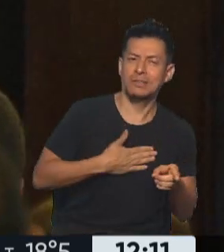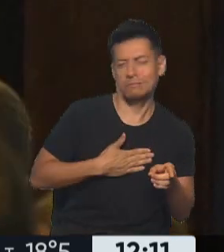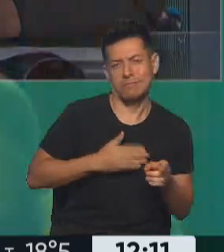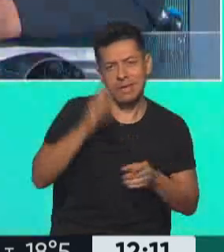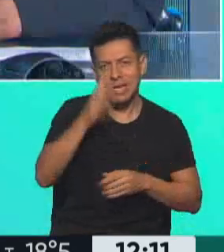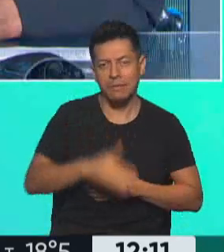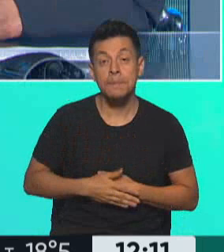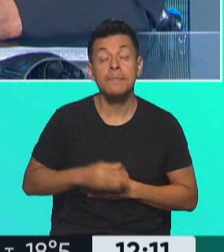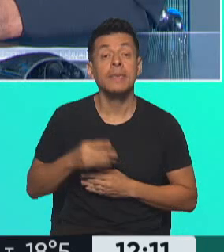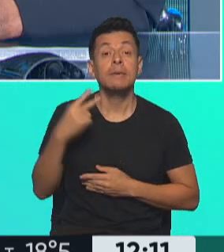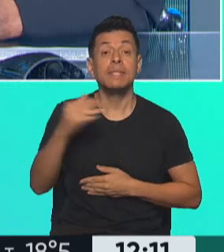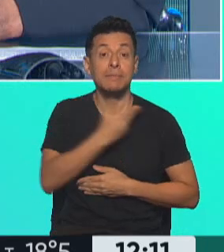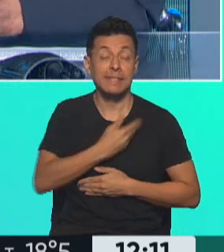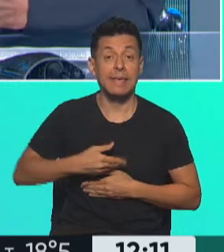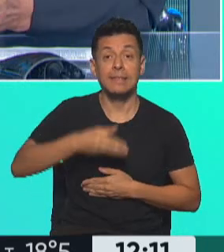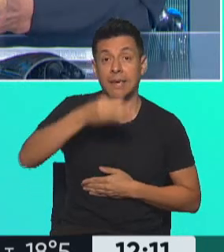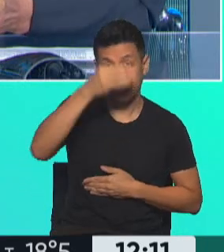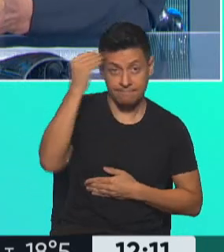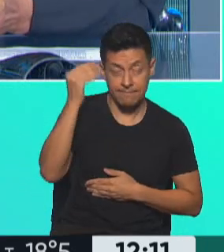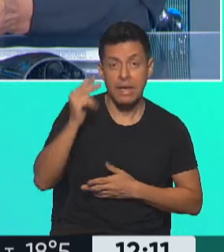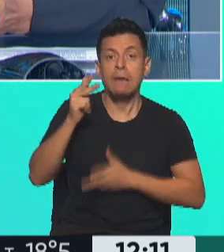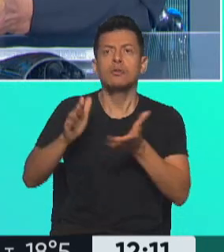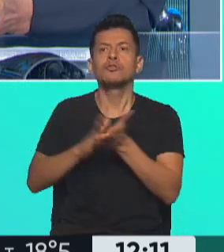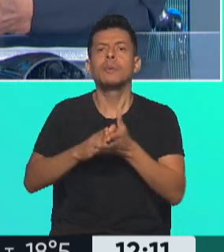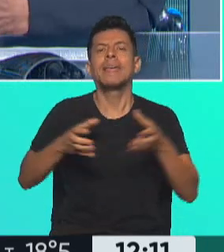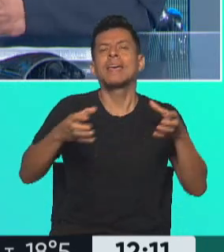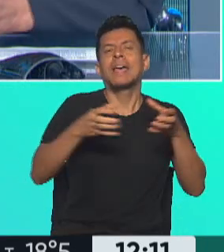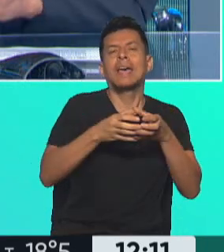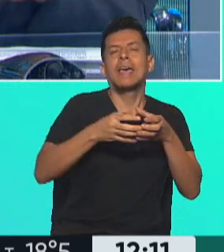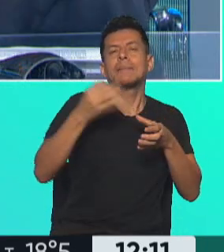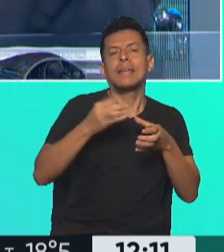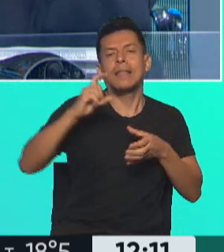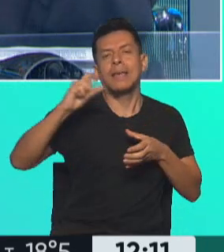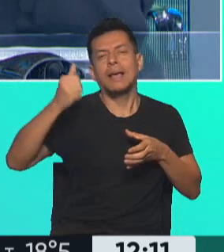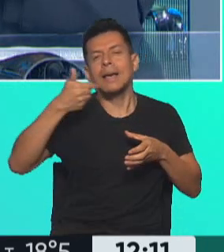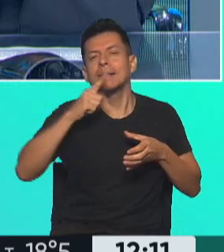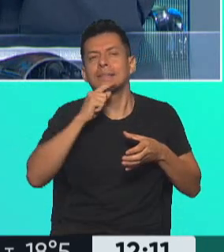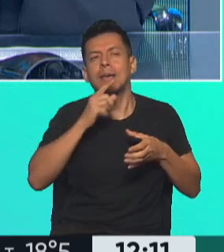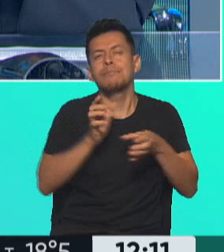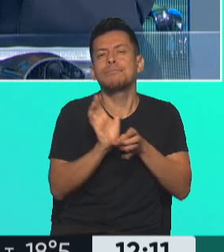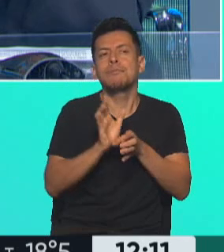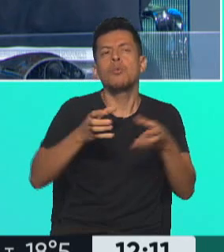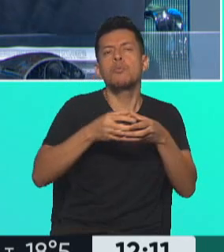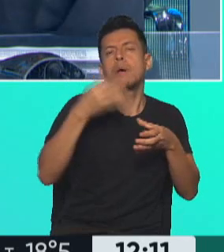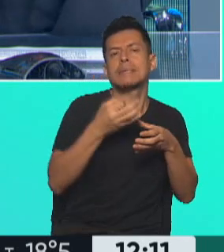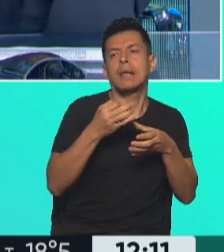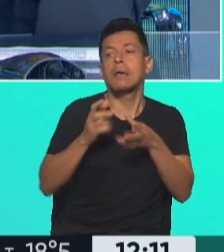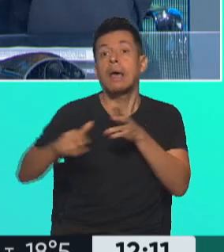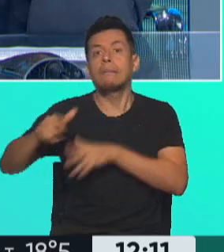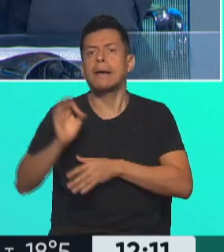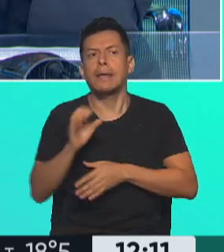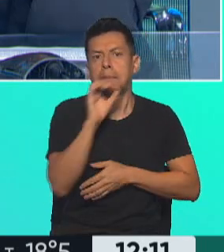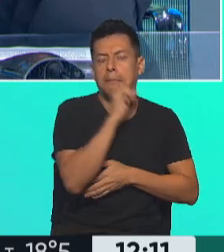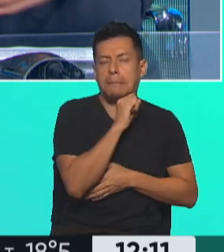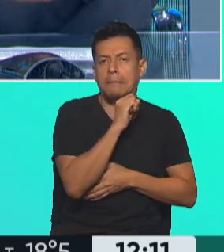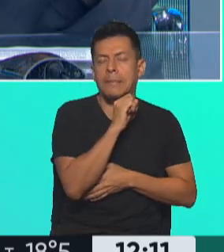la vicepresidenta de la Nación habló de una casta de la que nadie habla y, bueno, enlazando esta referencia de la vicepresidenta con lo que usted